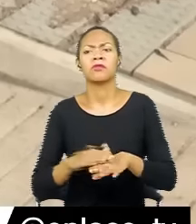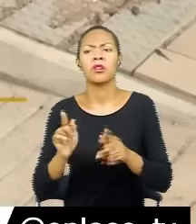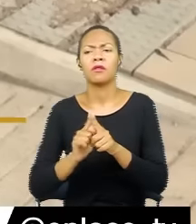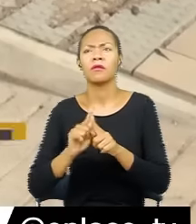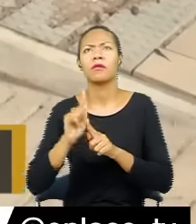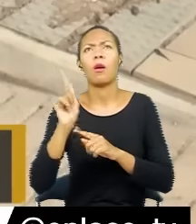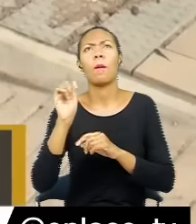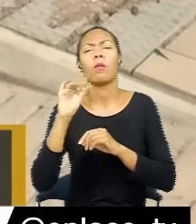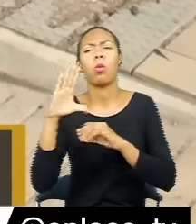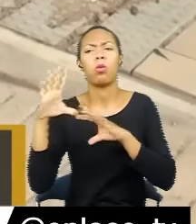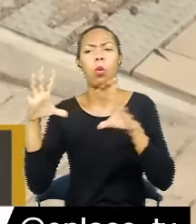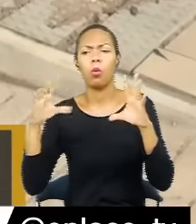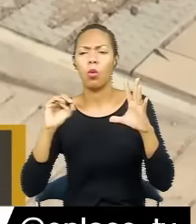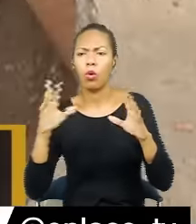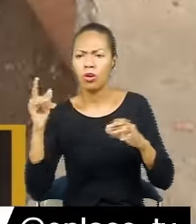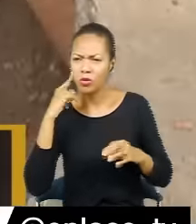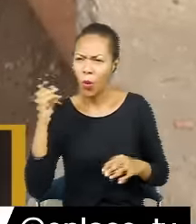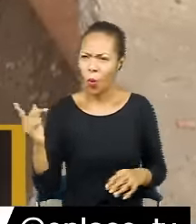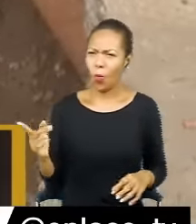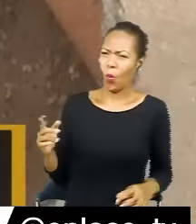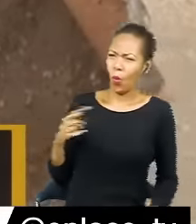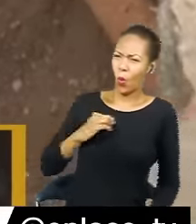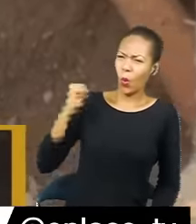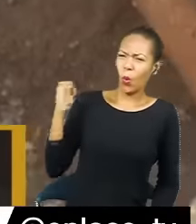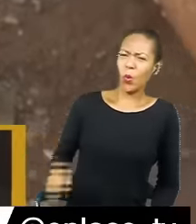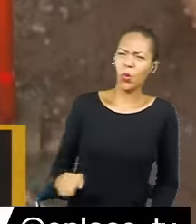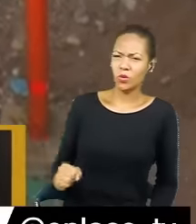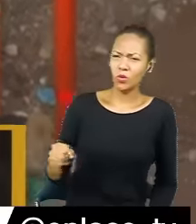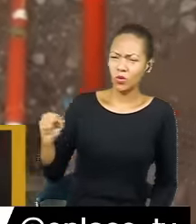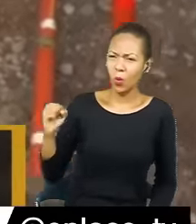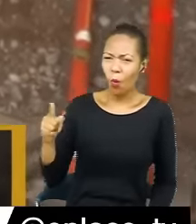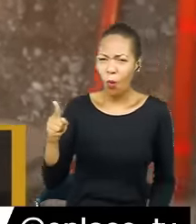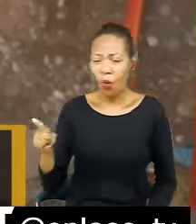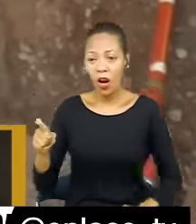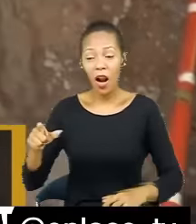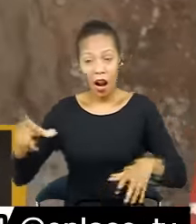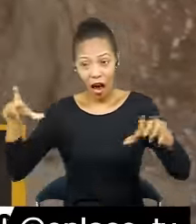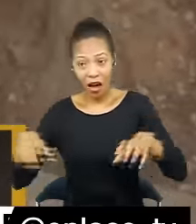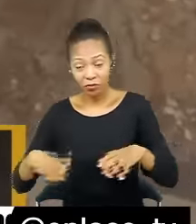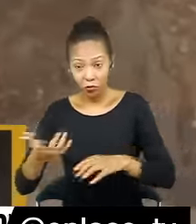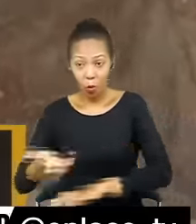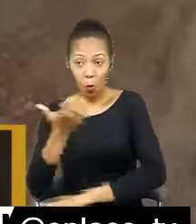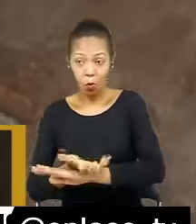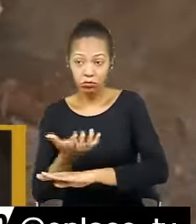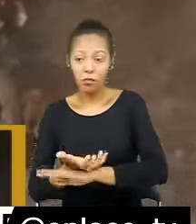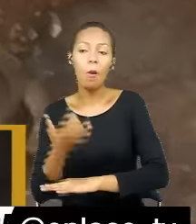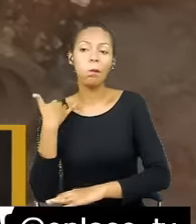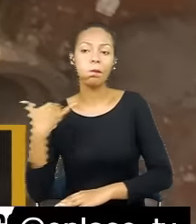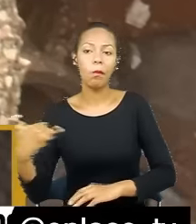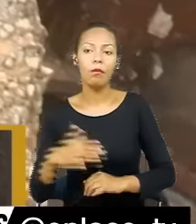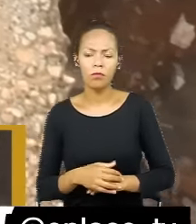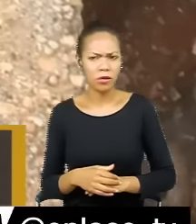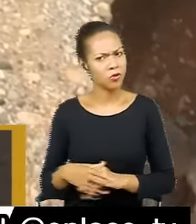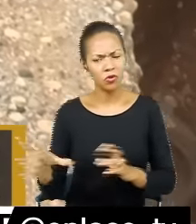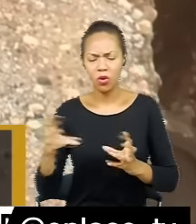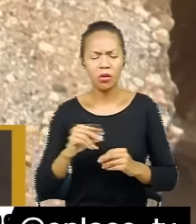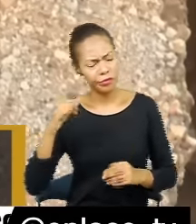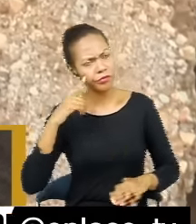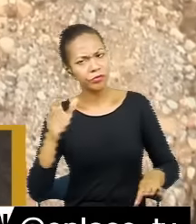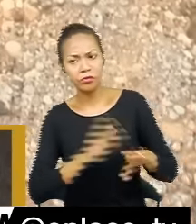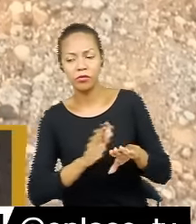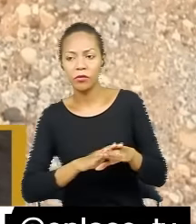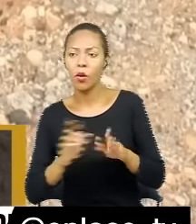aniversario de este cráter ubicado a un costado de la cancha polideportiva de Cotraeco. La Junta de Acción Comunal del barrio ha liderado la protesta. Los